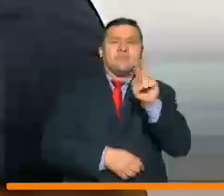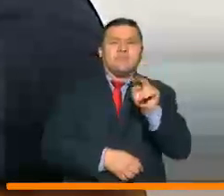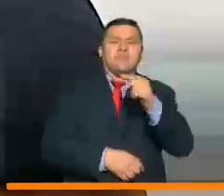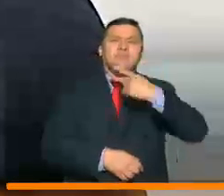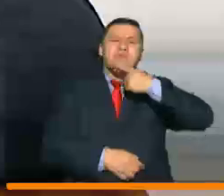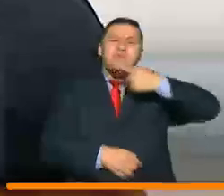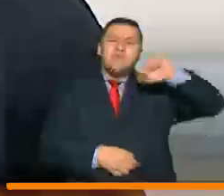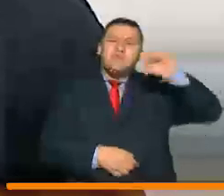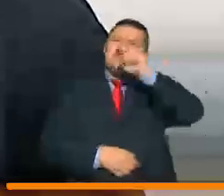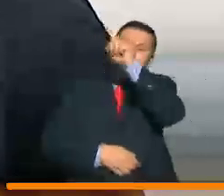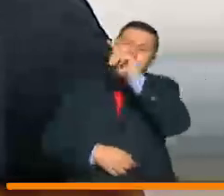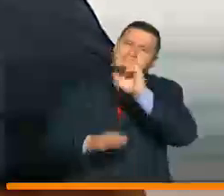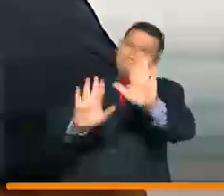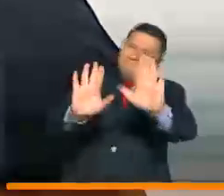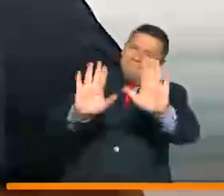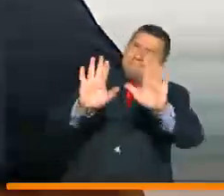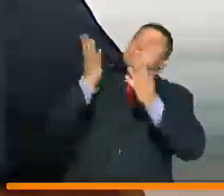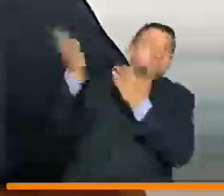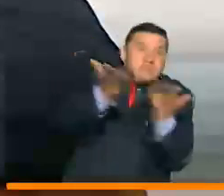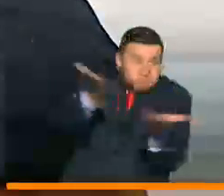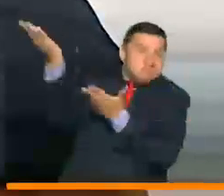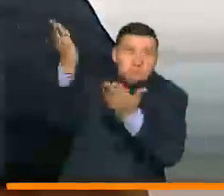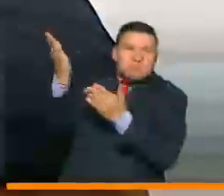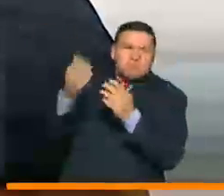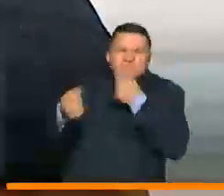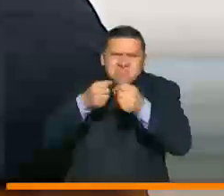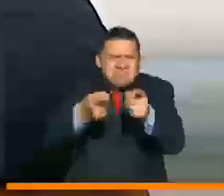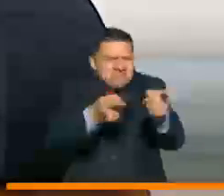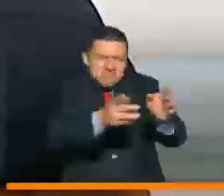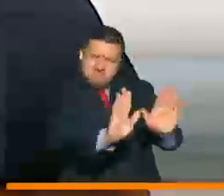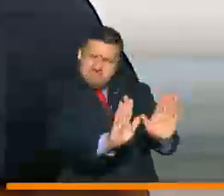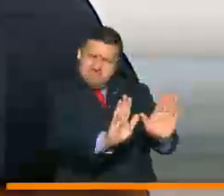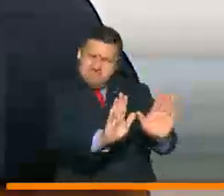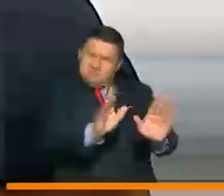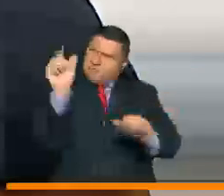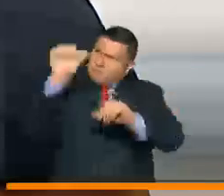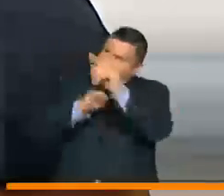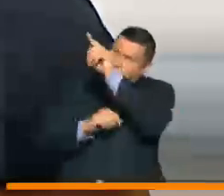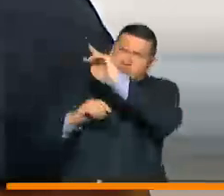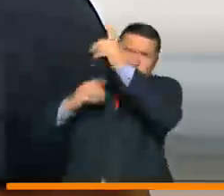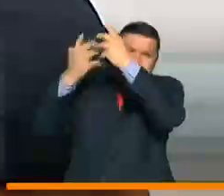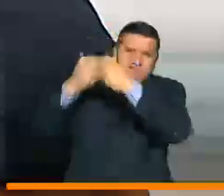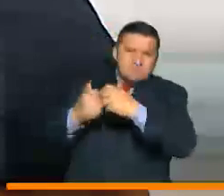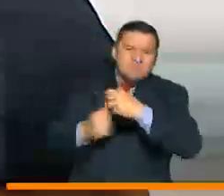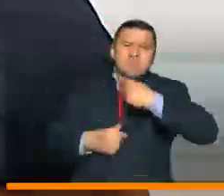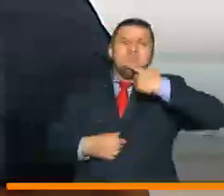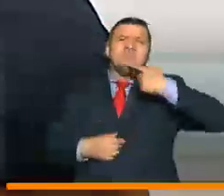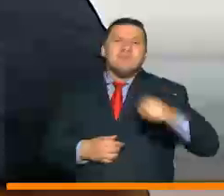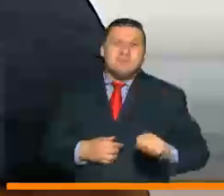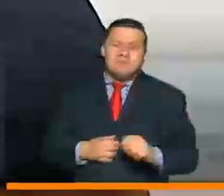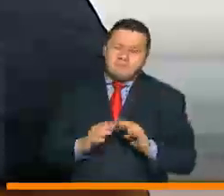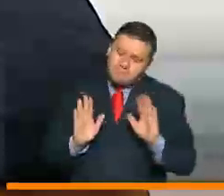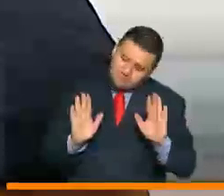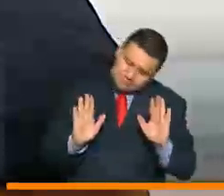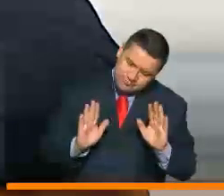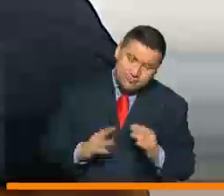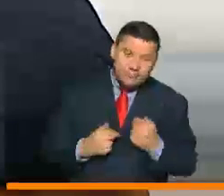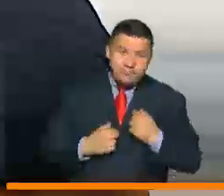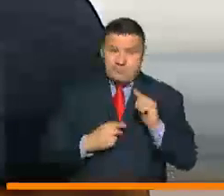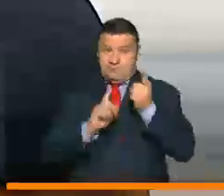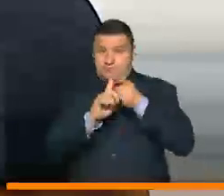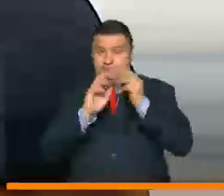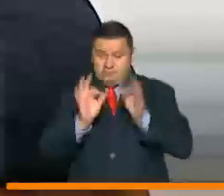rusa. Yo quiero dar un pequeño detalle de cómo las gestiones que se han hecho hasta el momento. La primera reunión